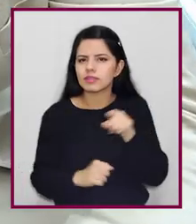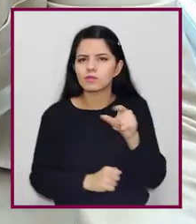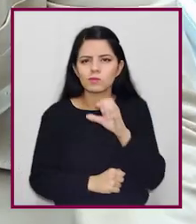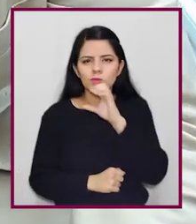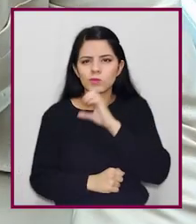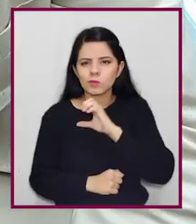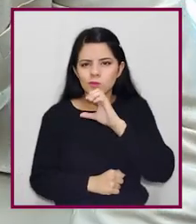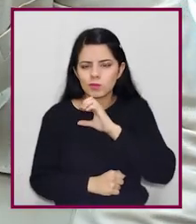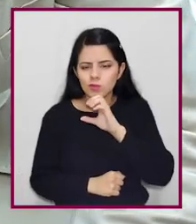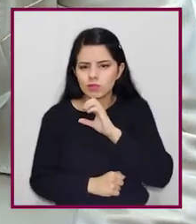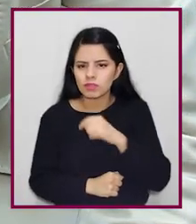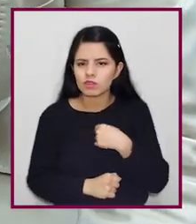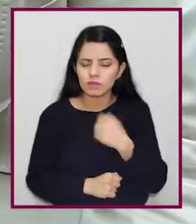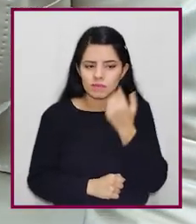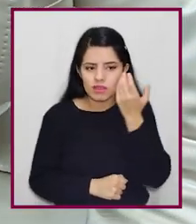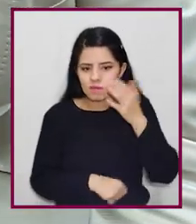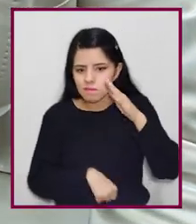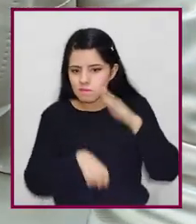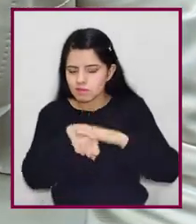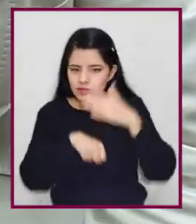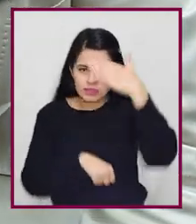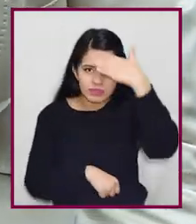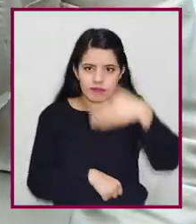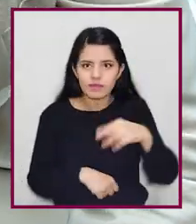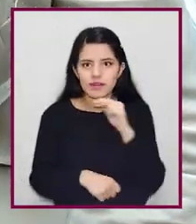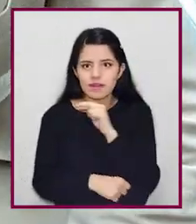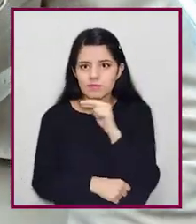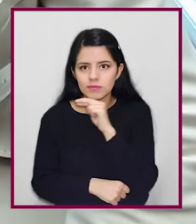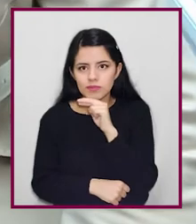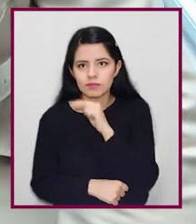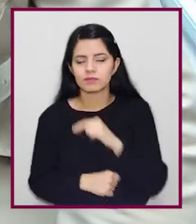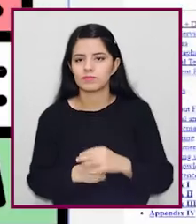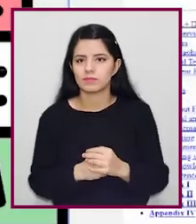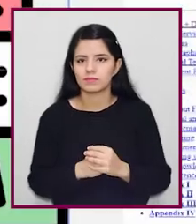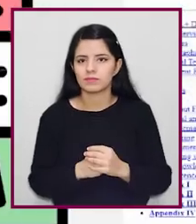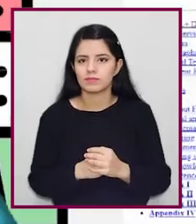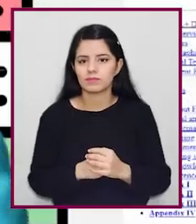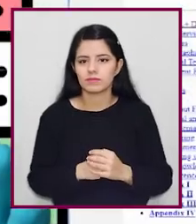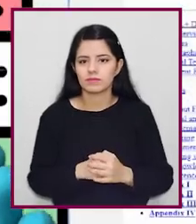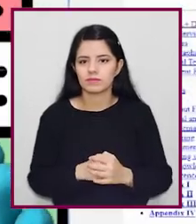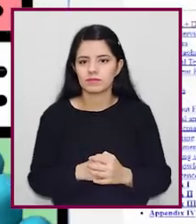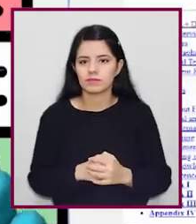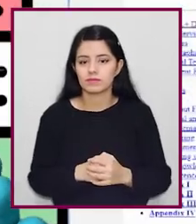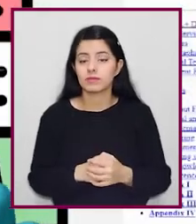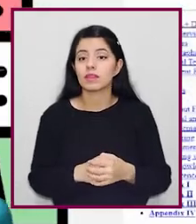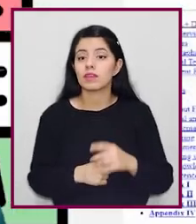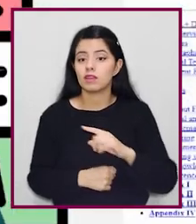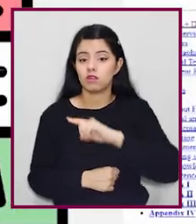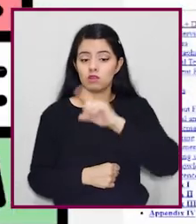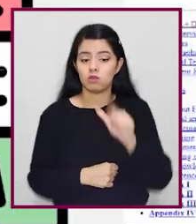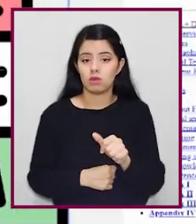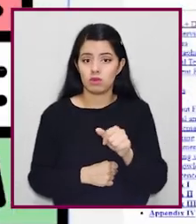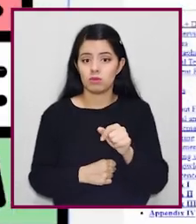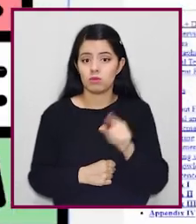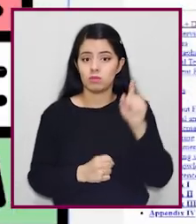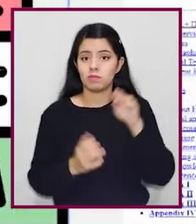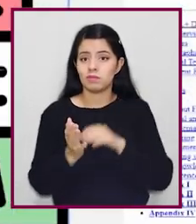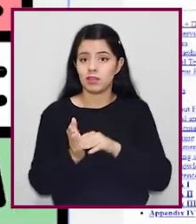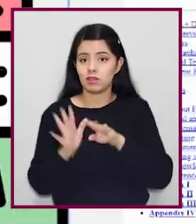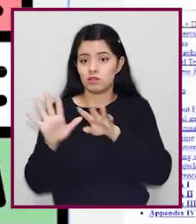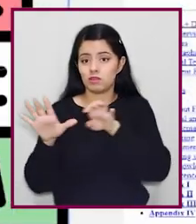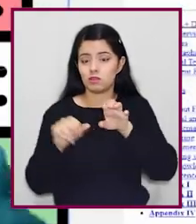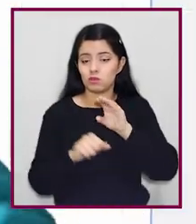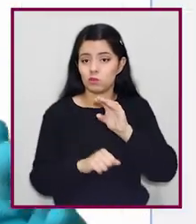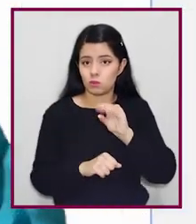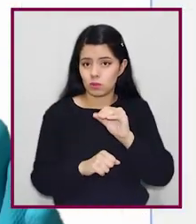e interesada por saber más de forma inmediata. Ya para la década del siglo XX, la